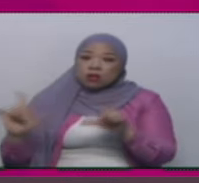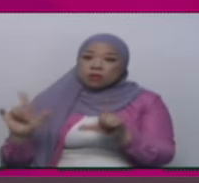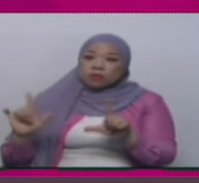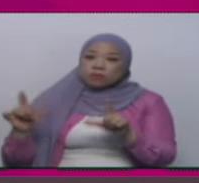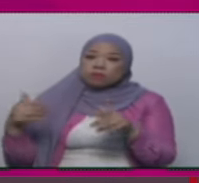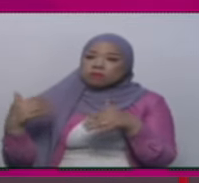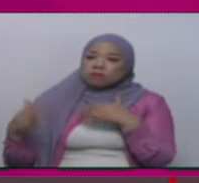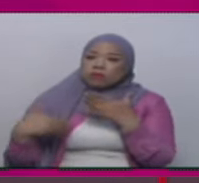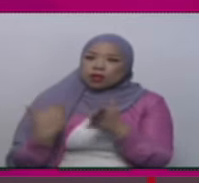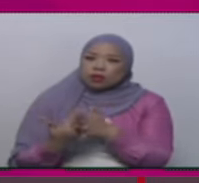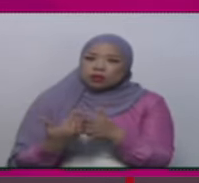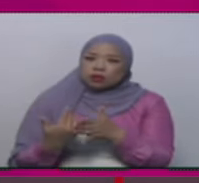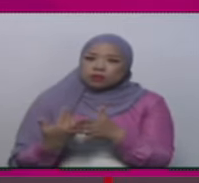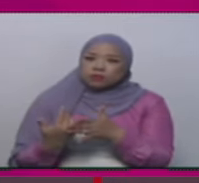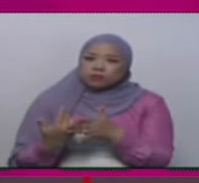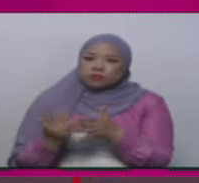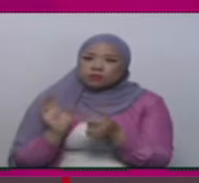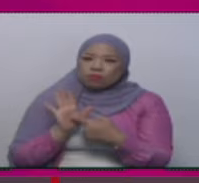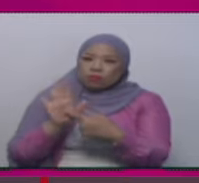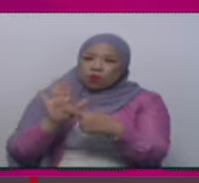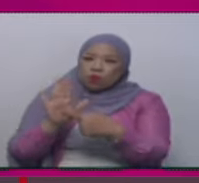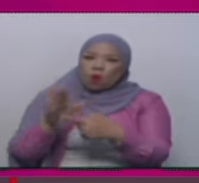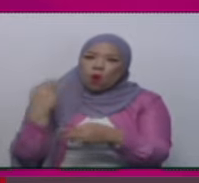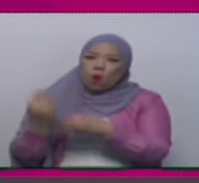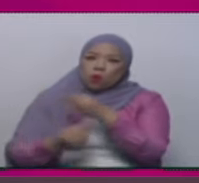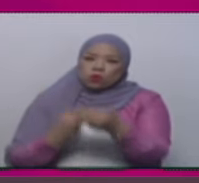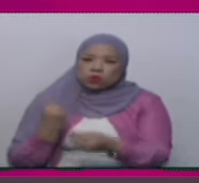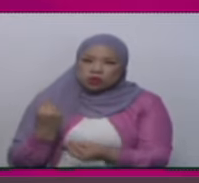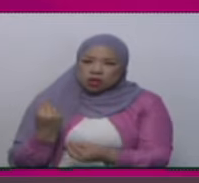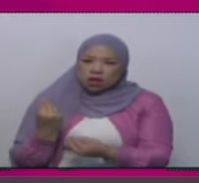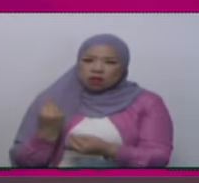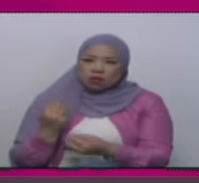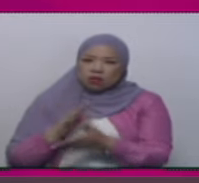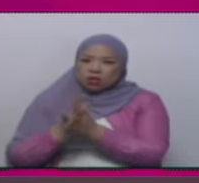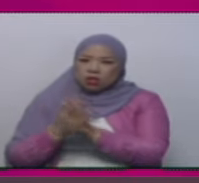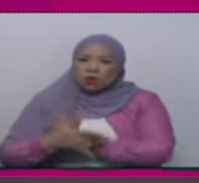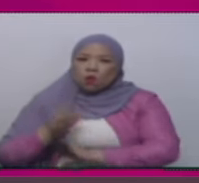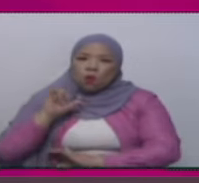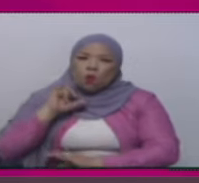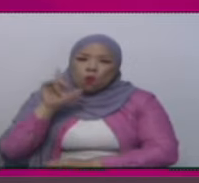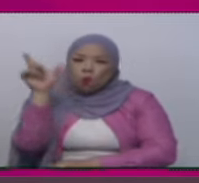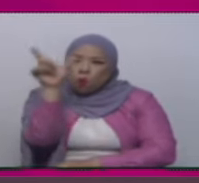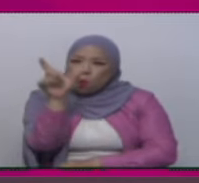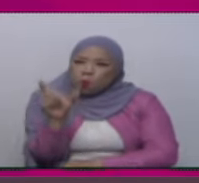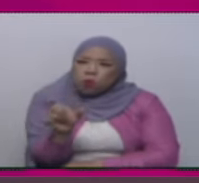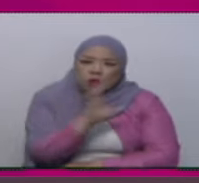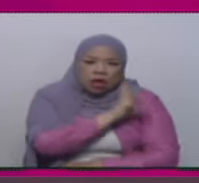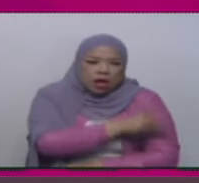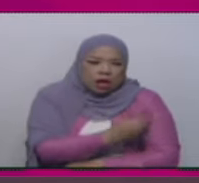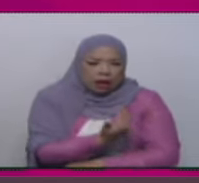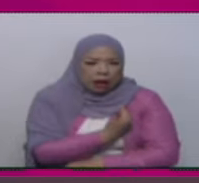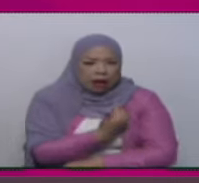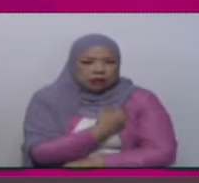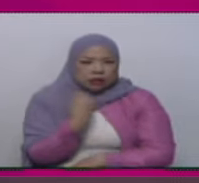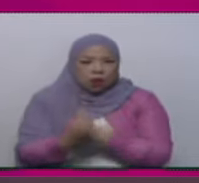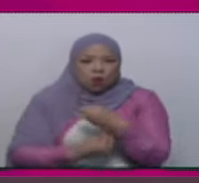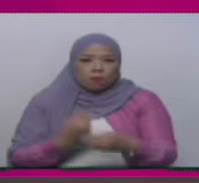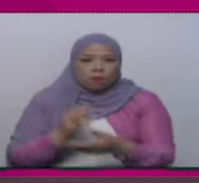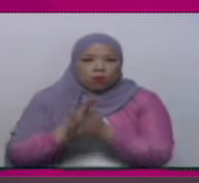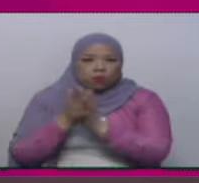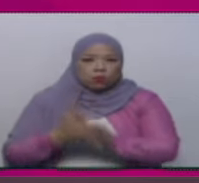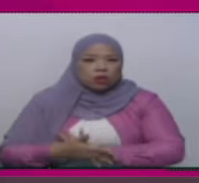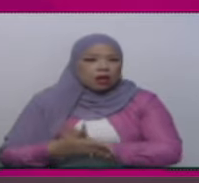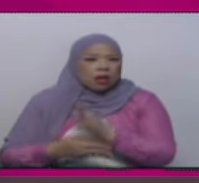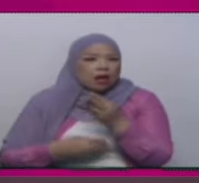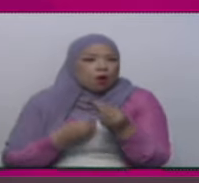de mostrar cómo está siendo destruida Gaza. Si usted me permite, podemos decir algunas cifras sobre cómo